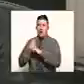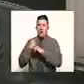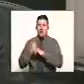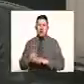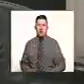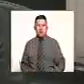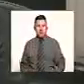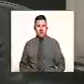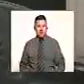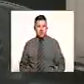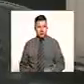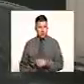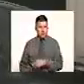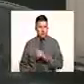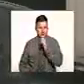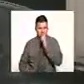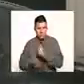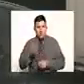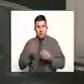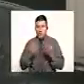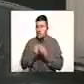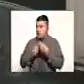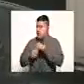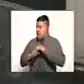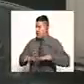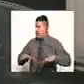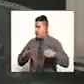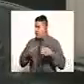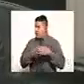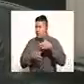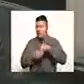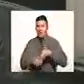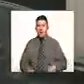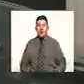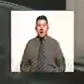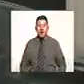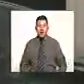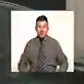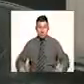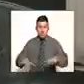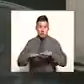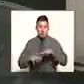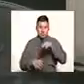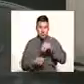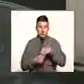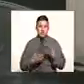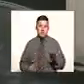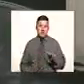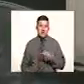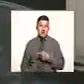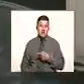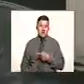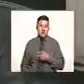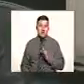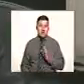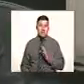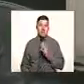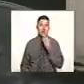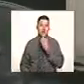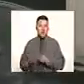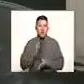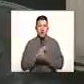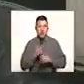La mejor reforma tributaria es acabar el impuesto más caro e inequitativo que pagan los colombianos, que es el impuesto de la corrupción, por ejemplo,